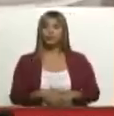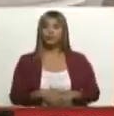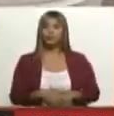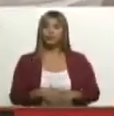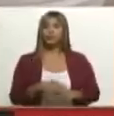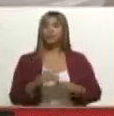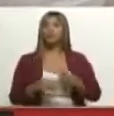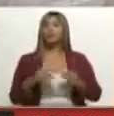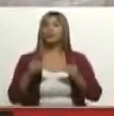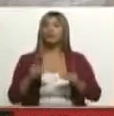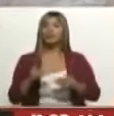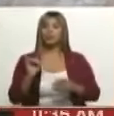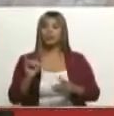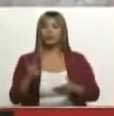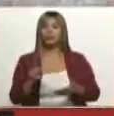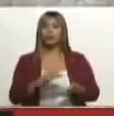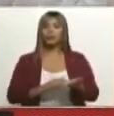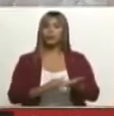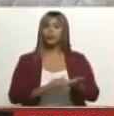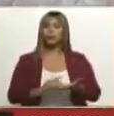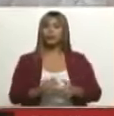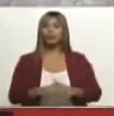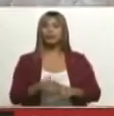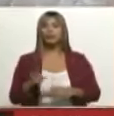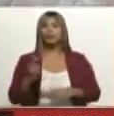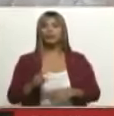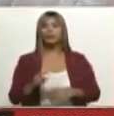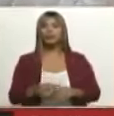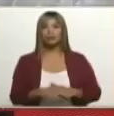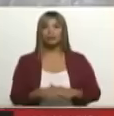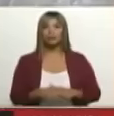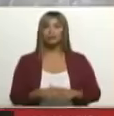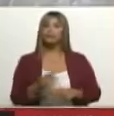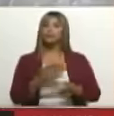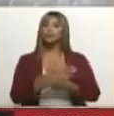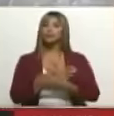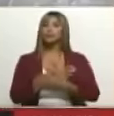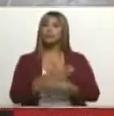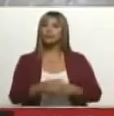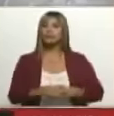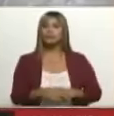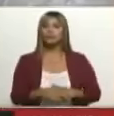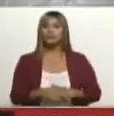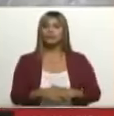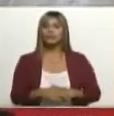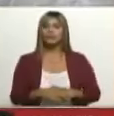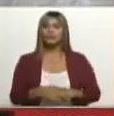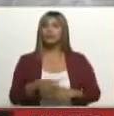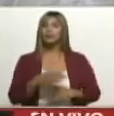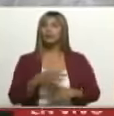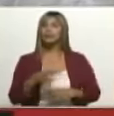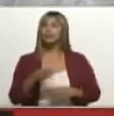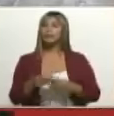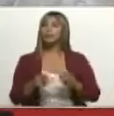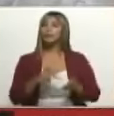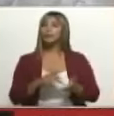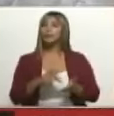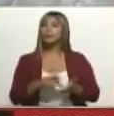Estamos decididos y resueltos, y es necesario felicitar a la extraordinaria